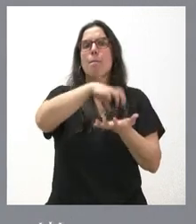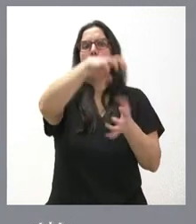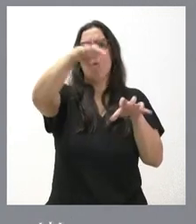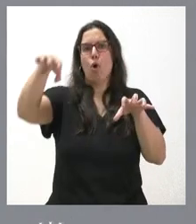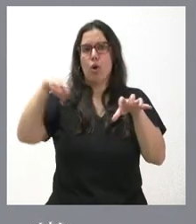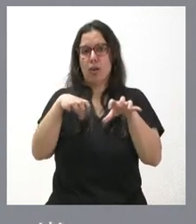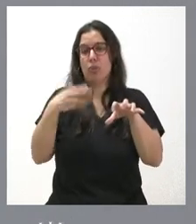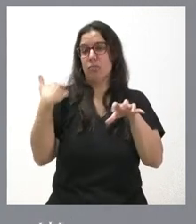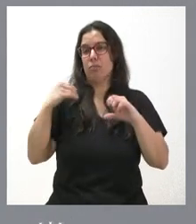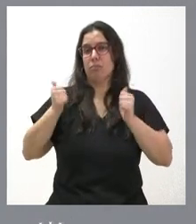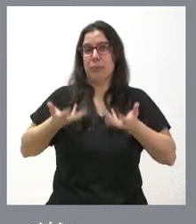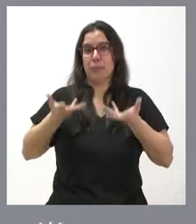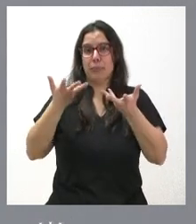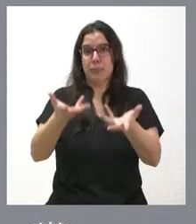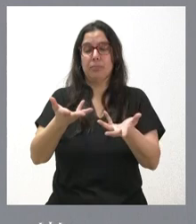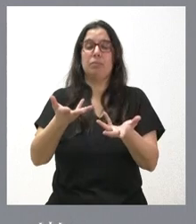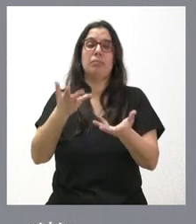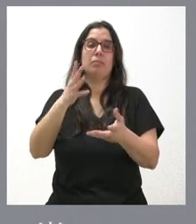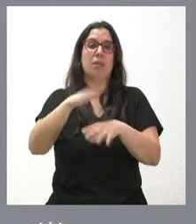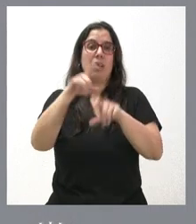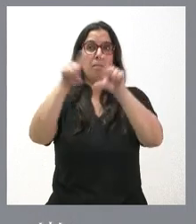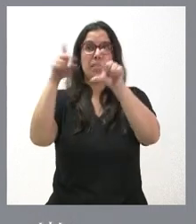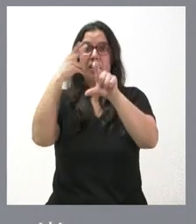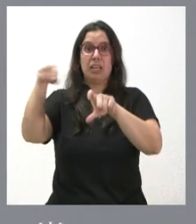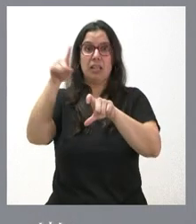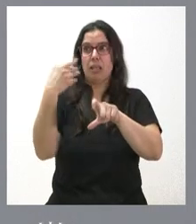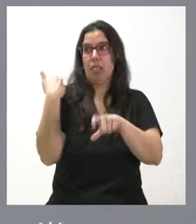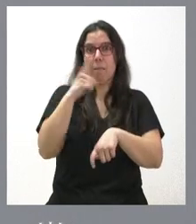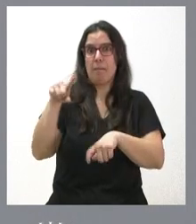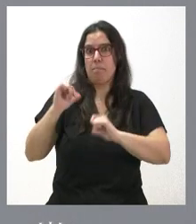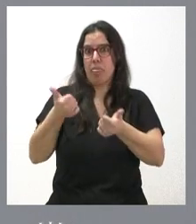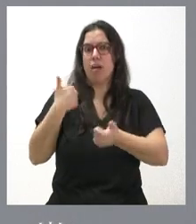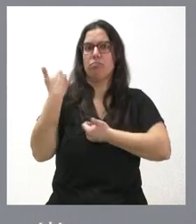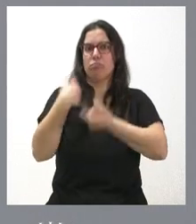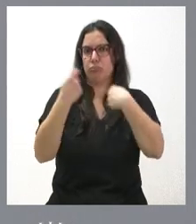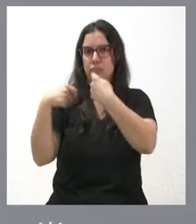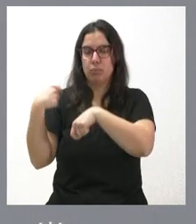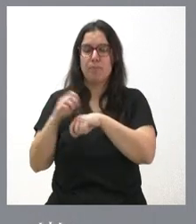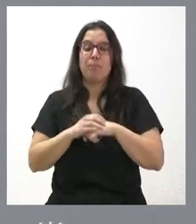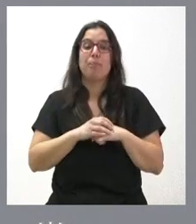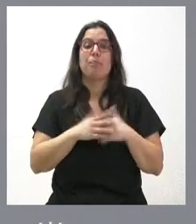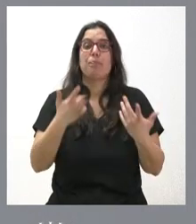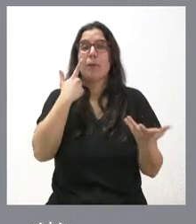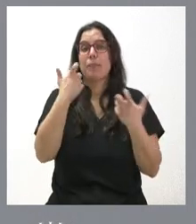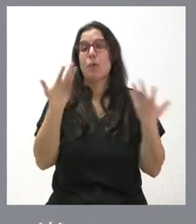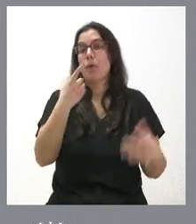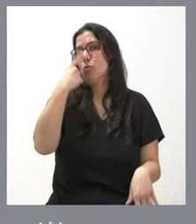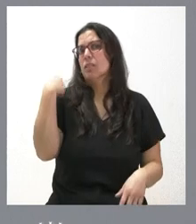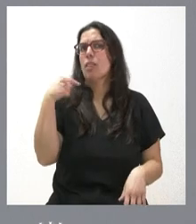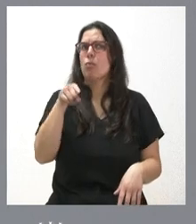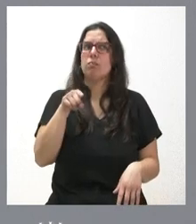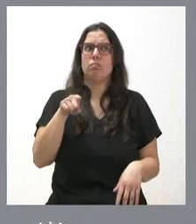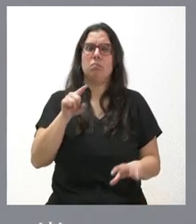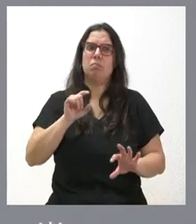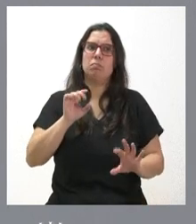se puso a disposición de los posibles compradores hace tan solo unos meses hay que significar que el año pasado fue un año